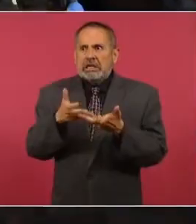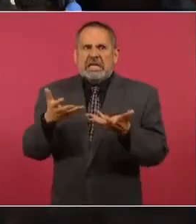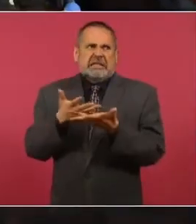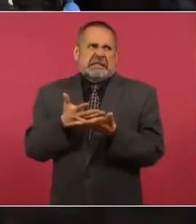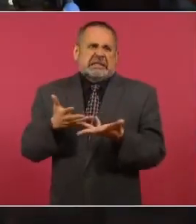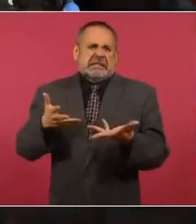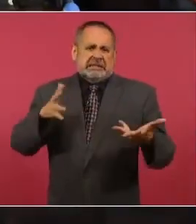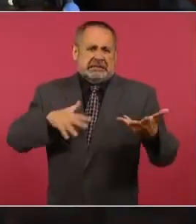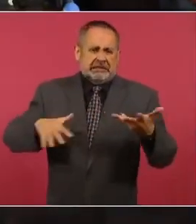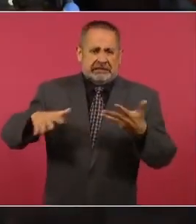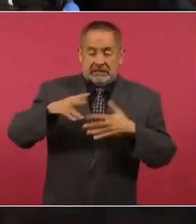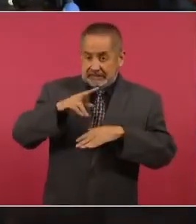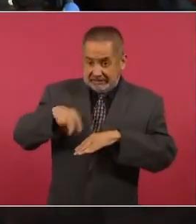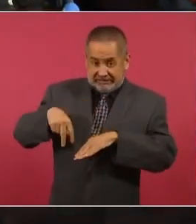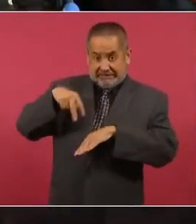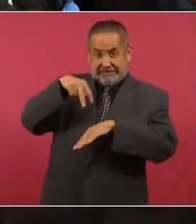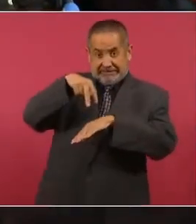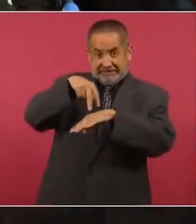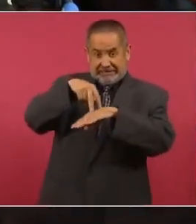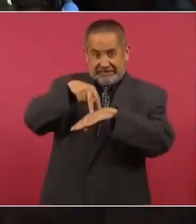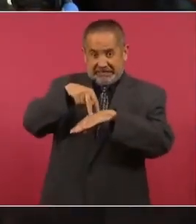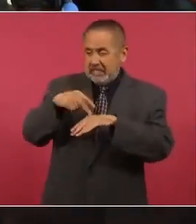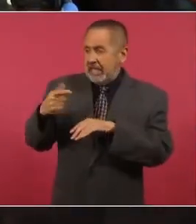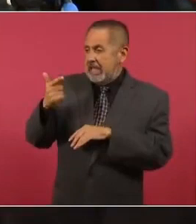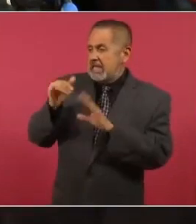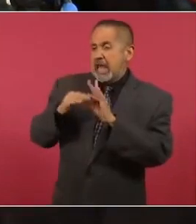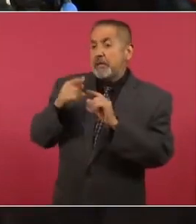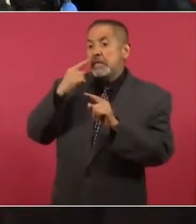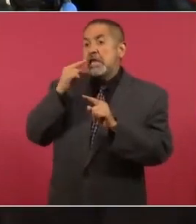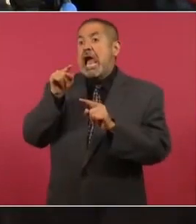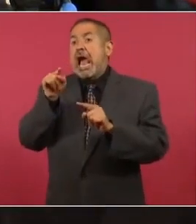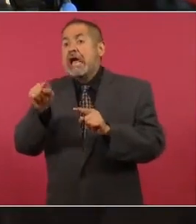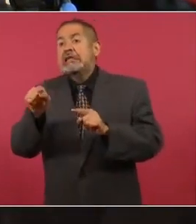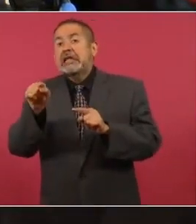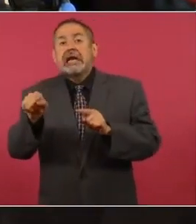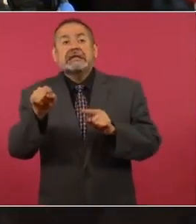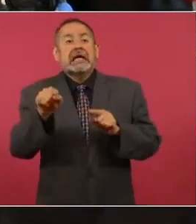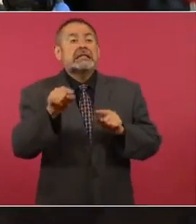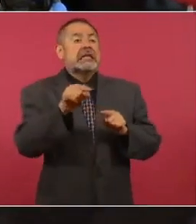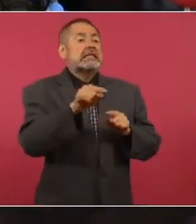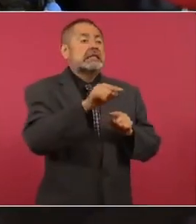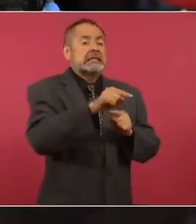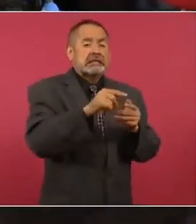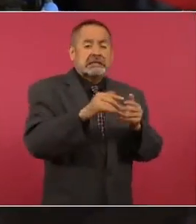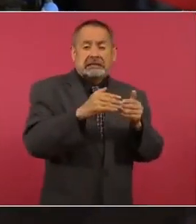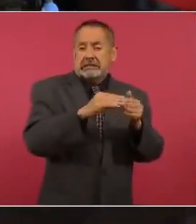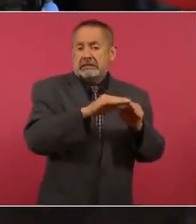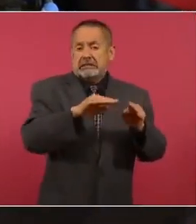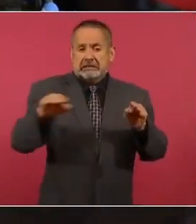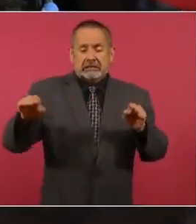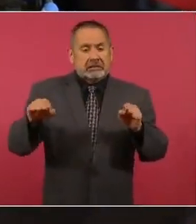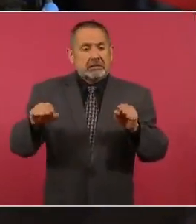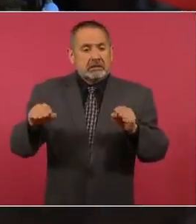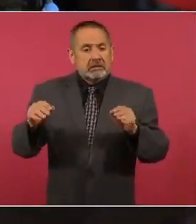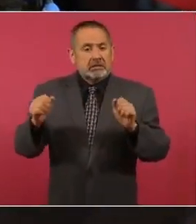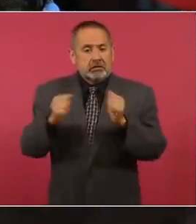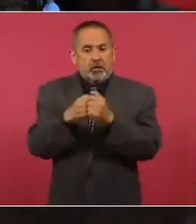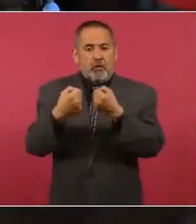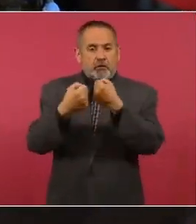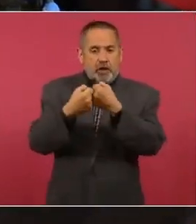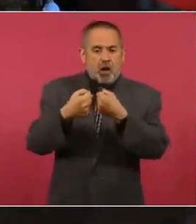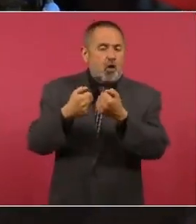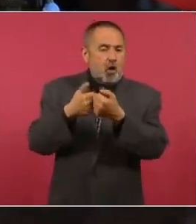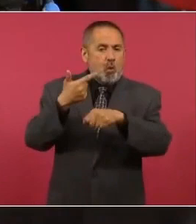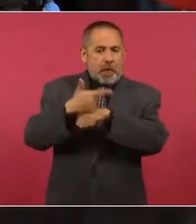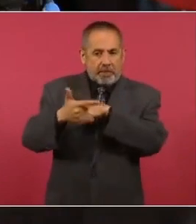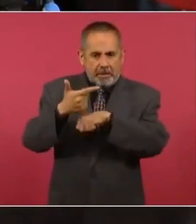está en la cima de la pirámide, el guía siempre nos dice que ese horizonte que se ve es la frontera con Guatemala, y